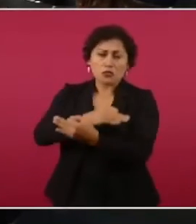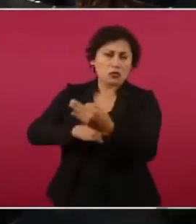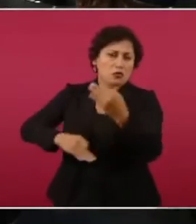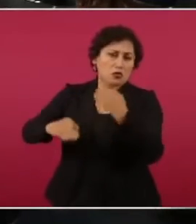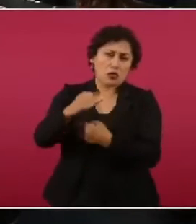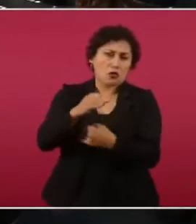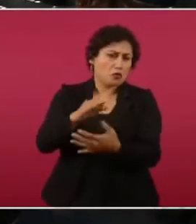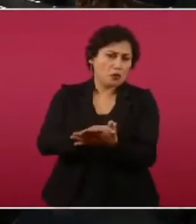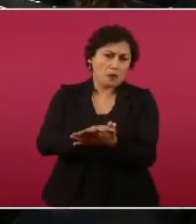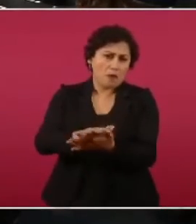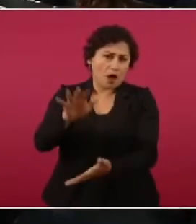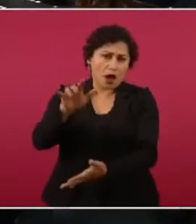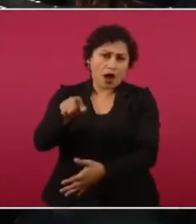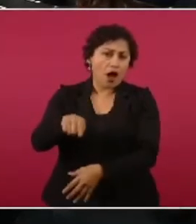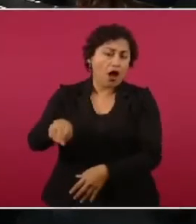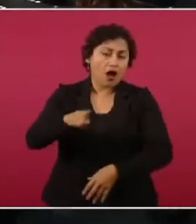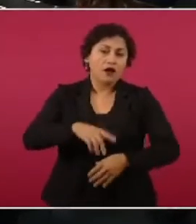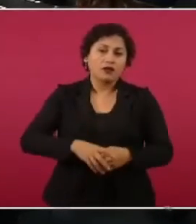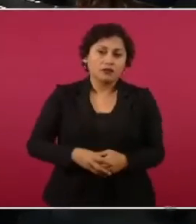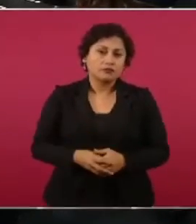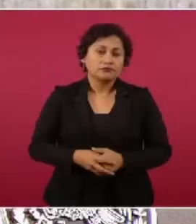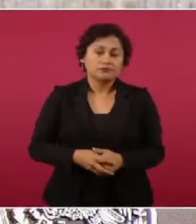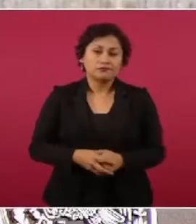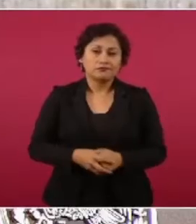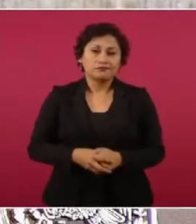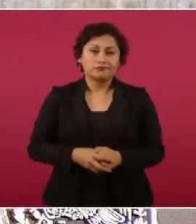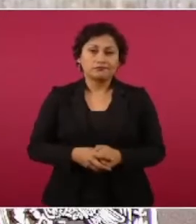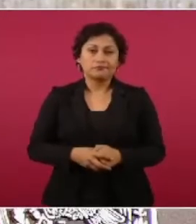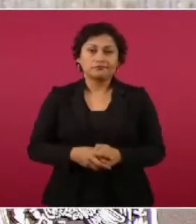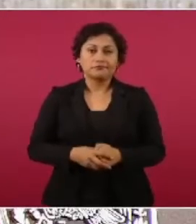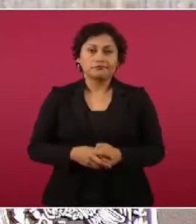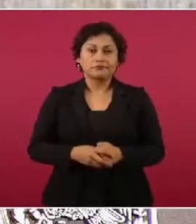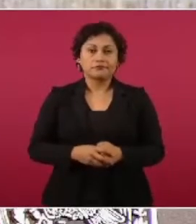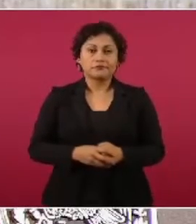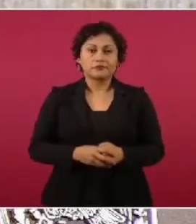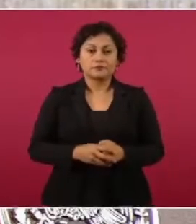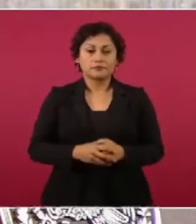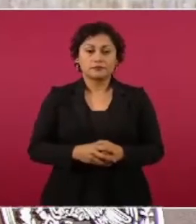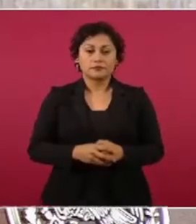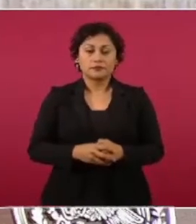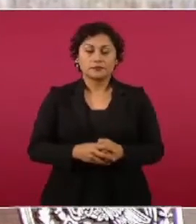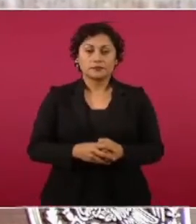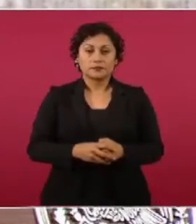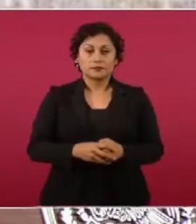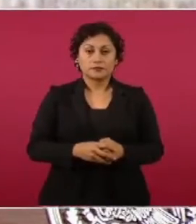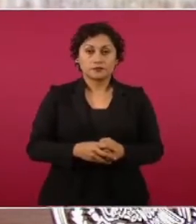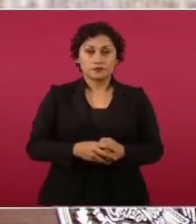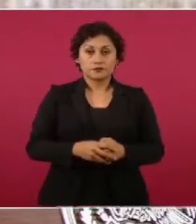y